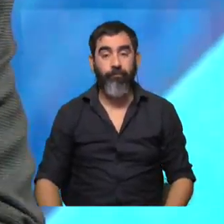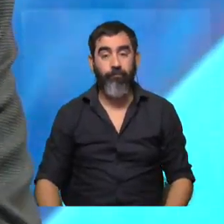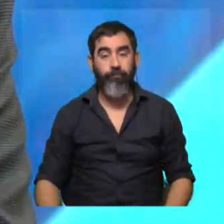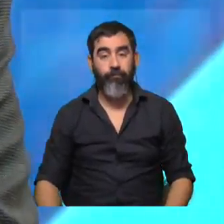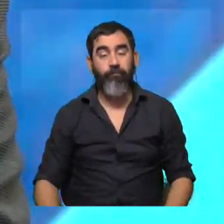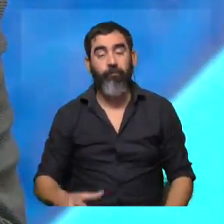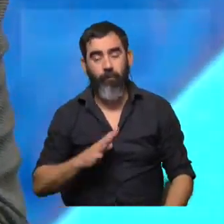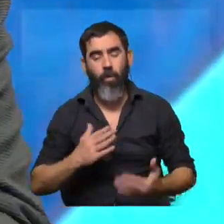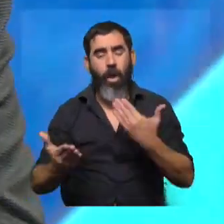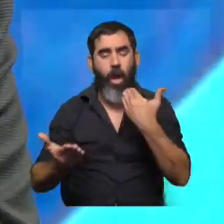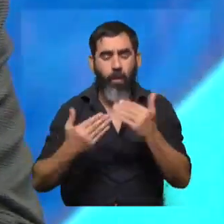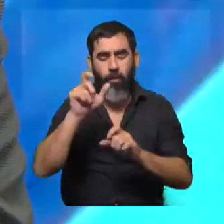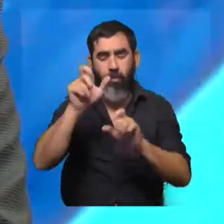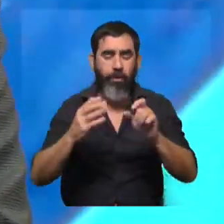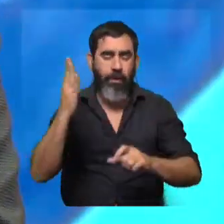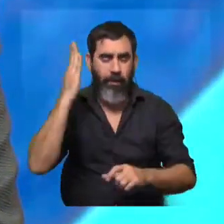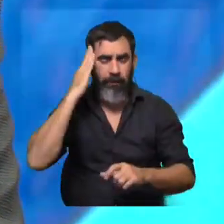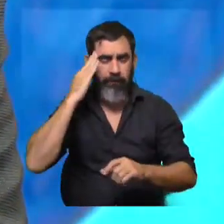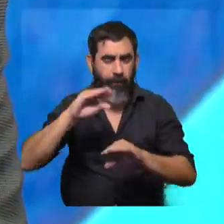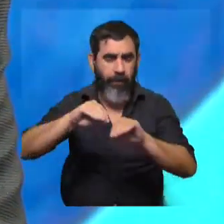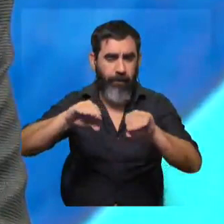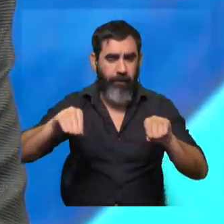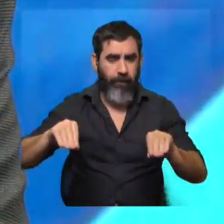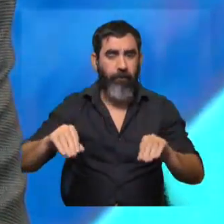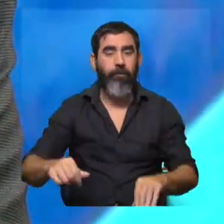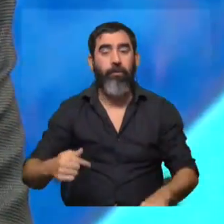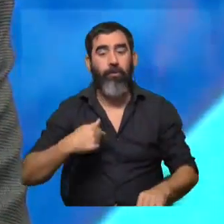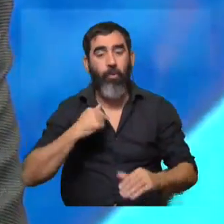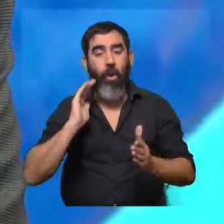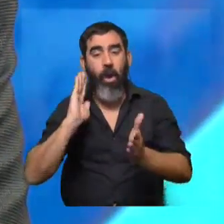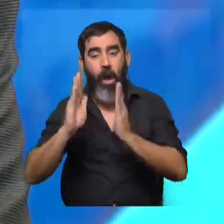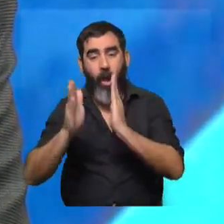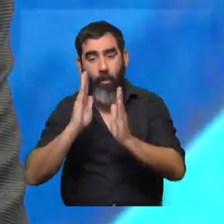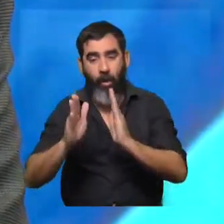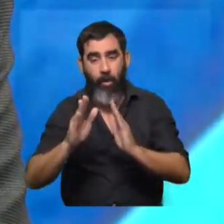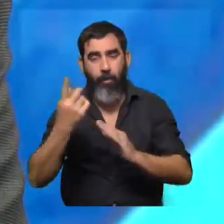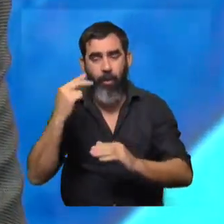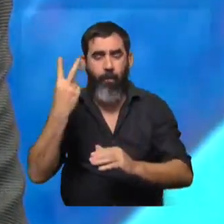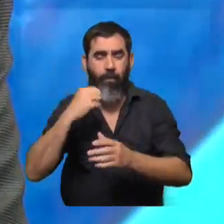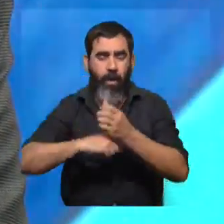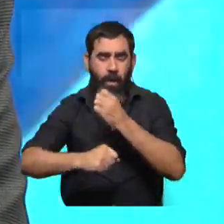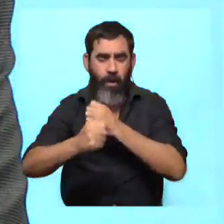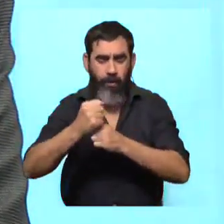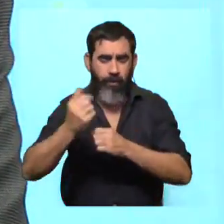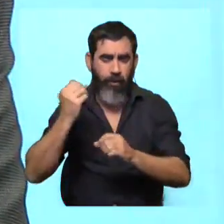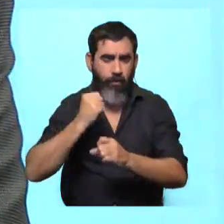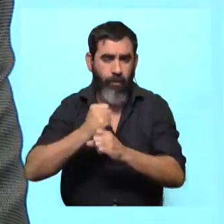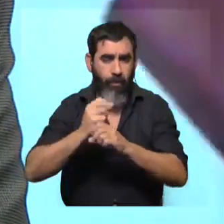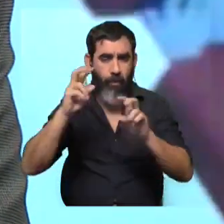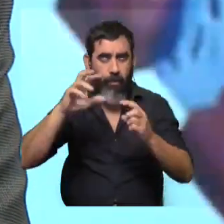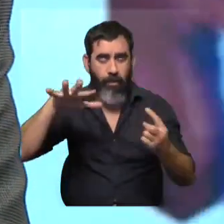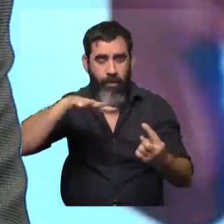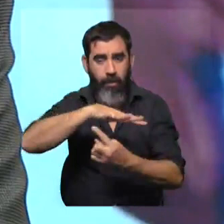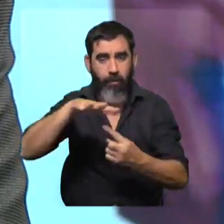muchos geólogos, en realidad soy de formación abogado, y de estos temas ambientales hace más de 20 años que también estoy muy vinculado a